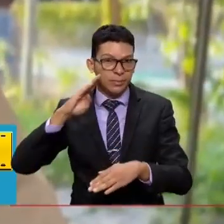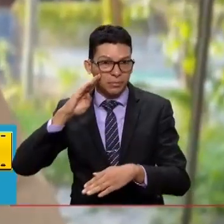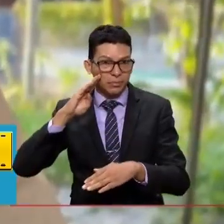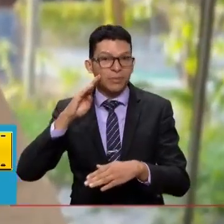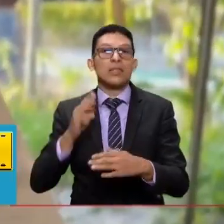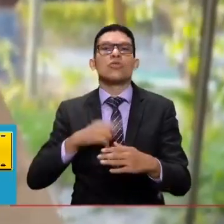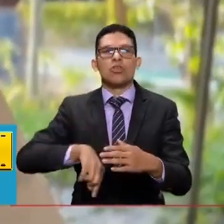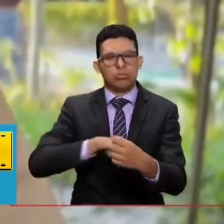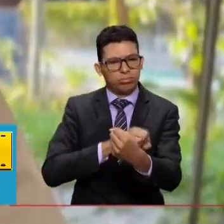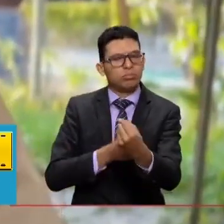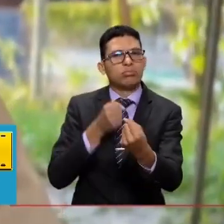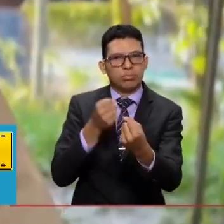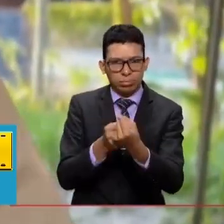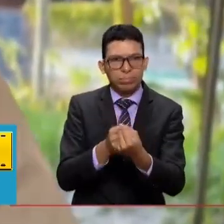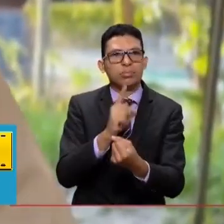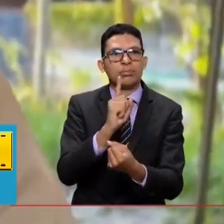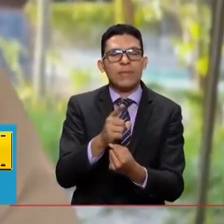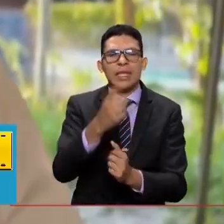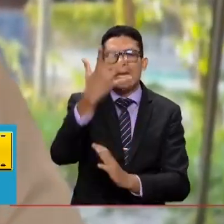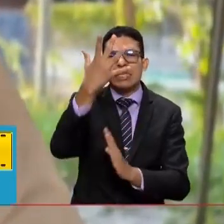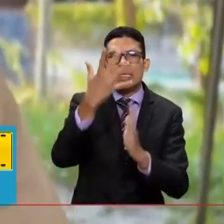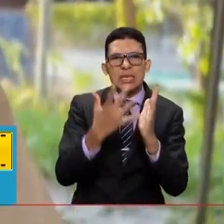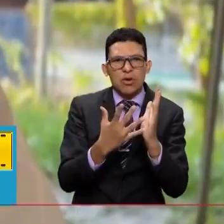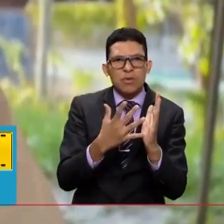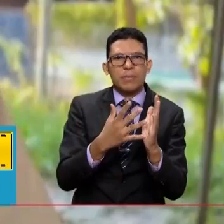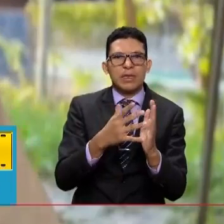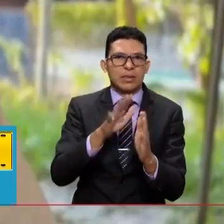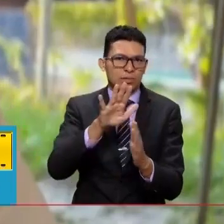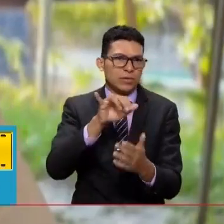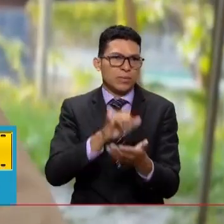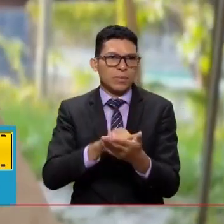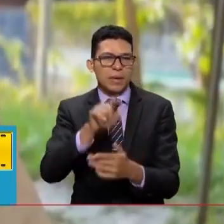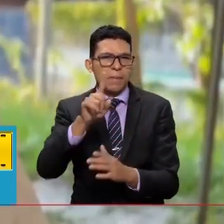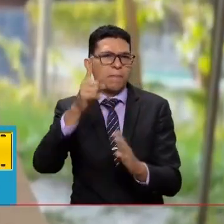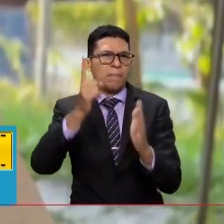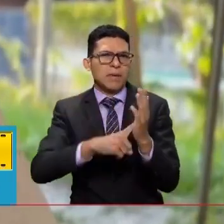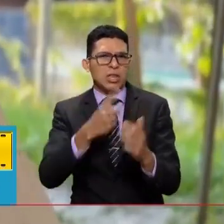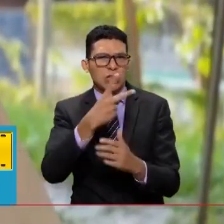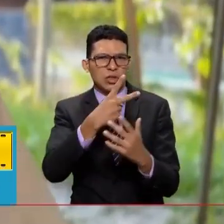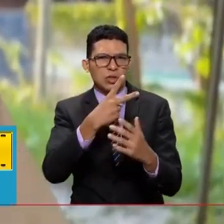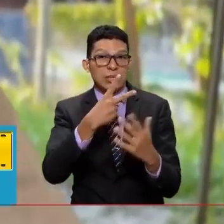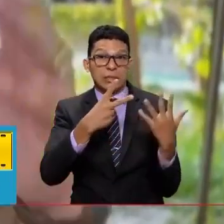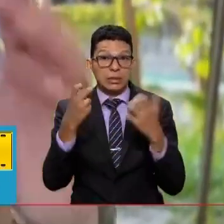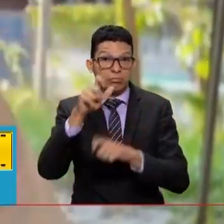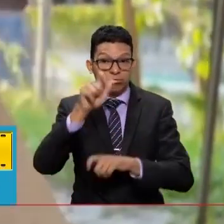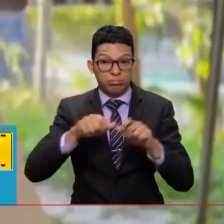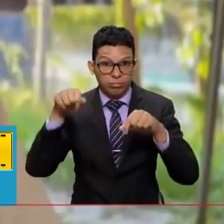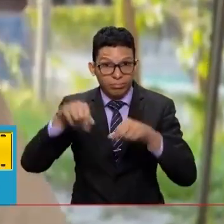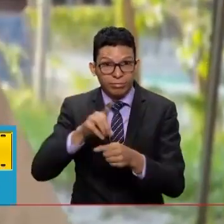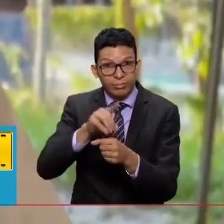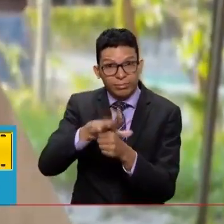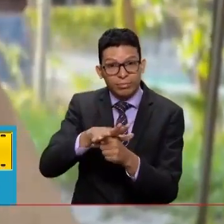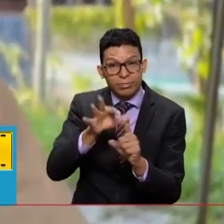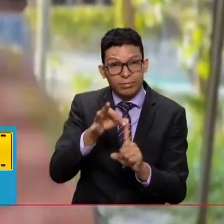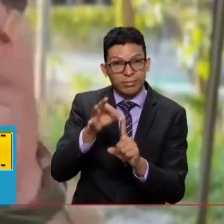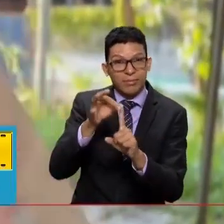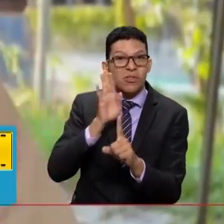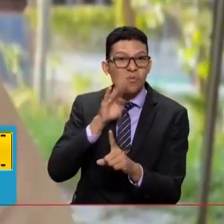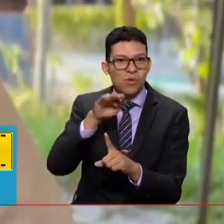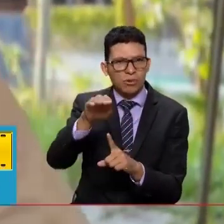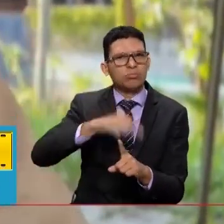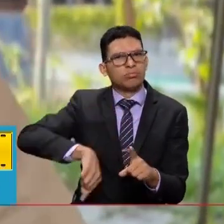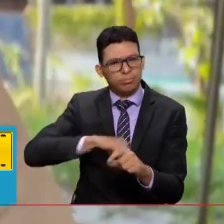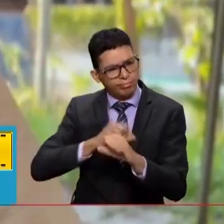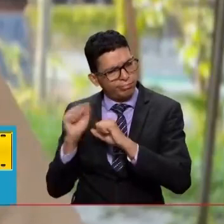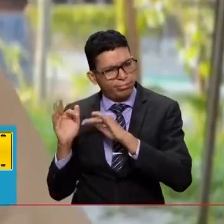de 5.600 atenciones a más de 1.700 personas del Distrito Especial de Buenaventura. Con estas acciones logramos